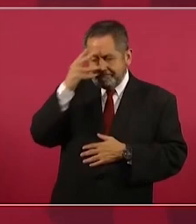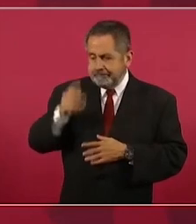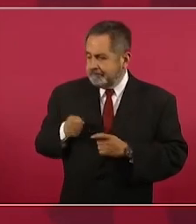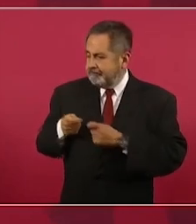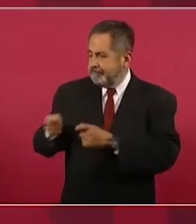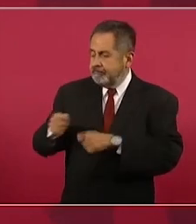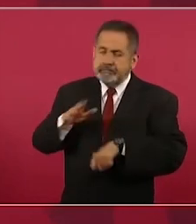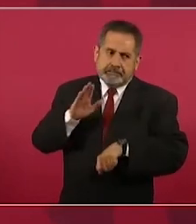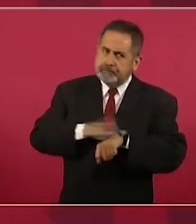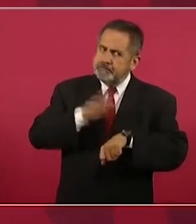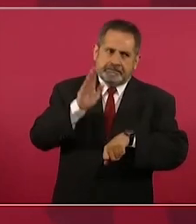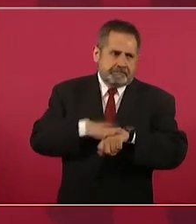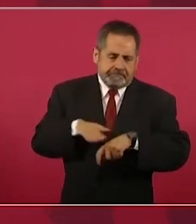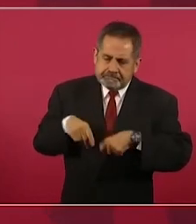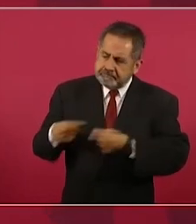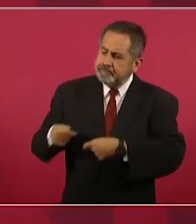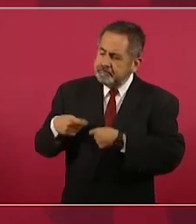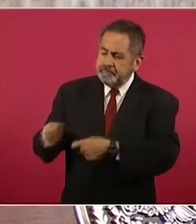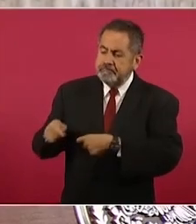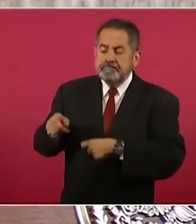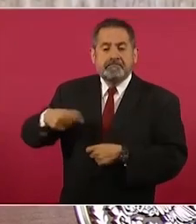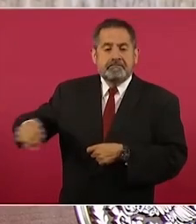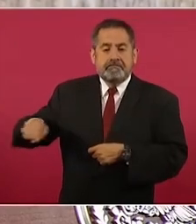trabajo temporal.